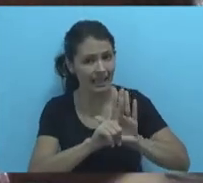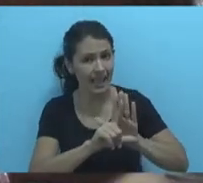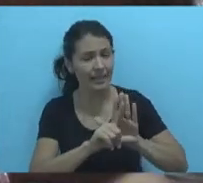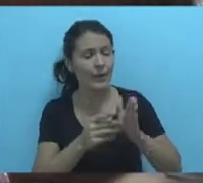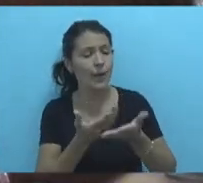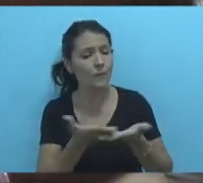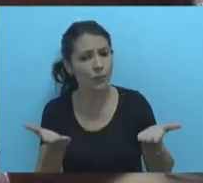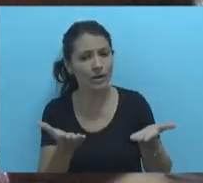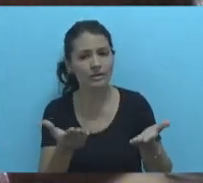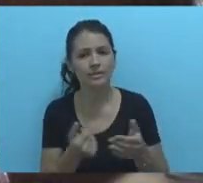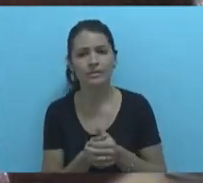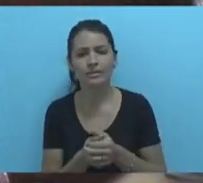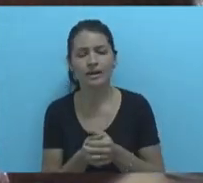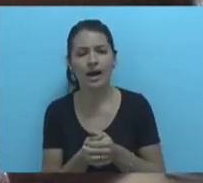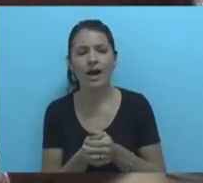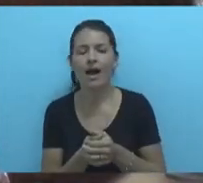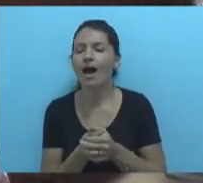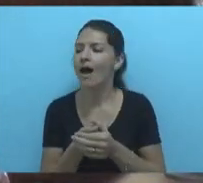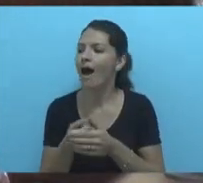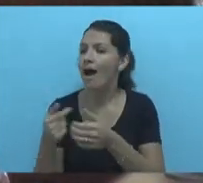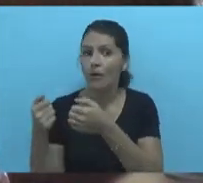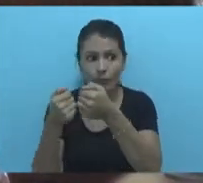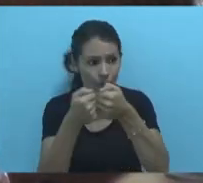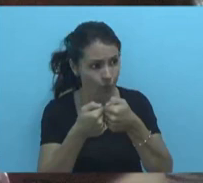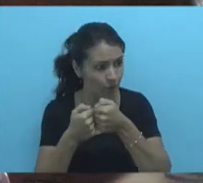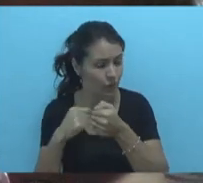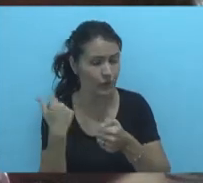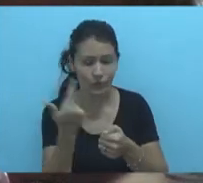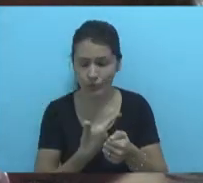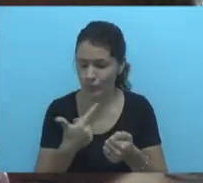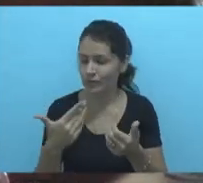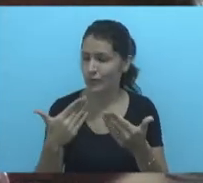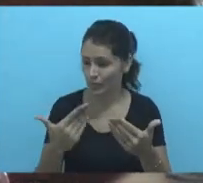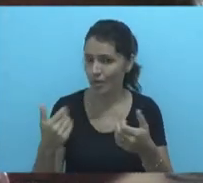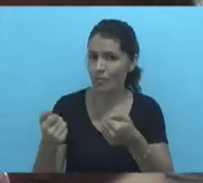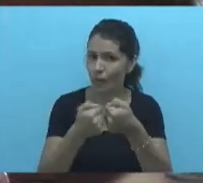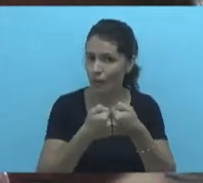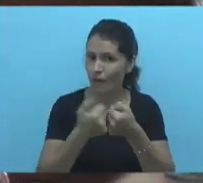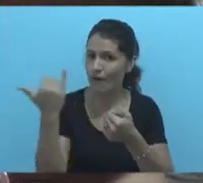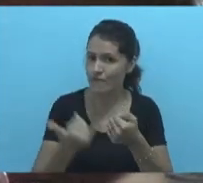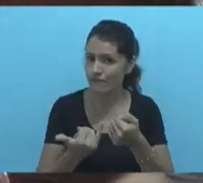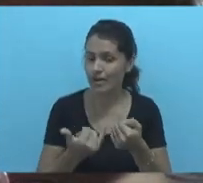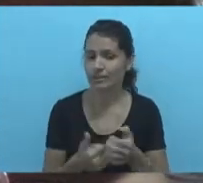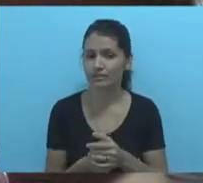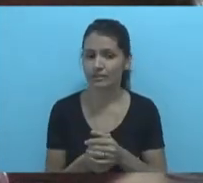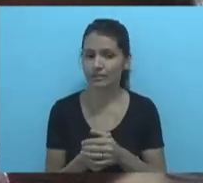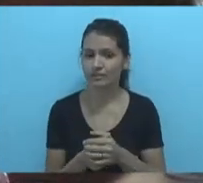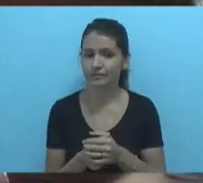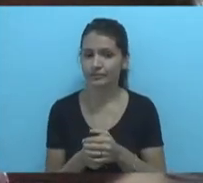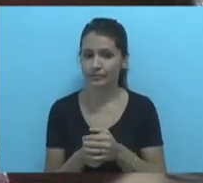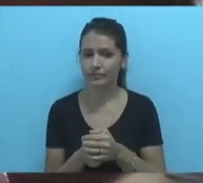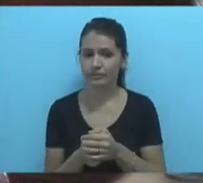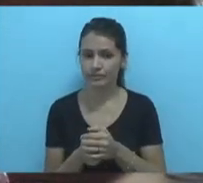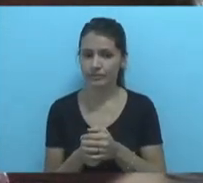política creada participativamente, porque es una política ejecutada participativamente. El Registro Nacional de